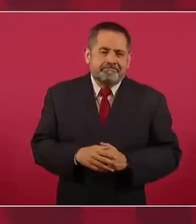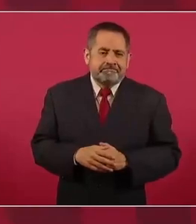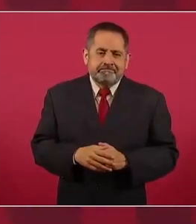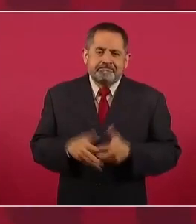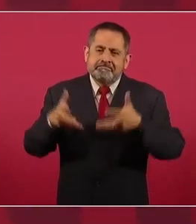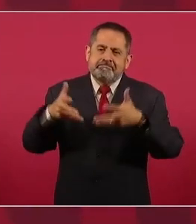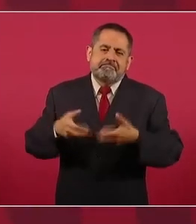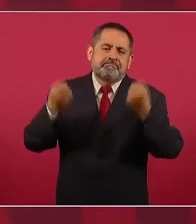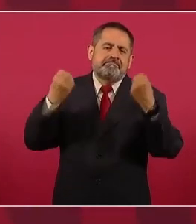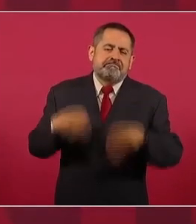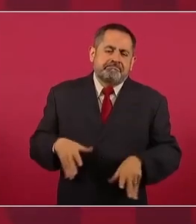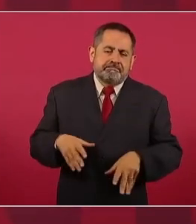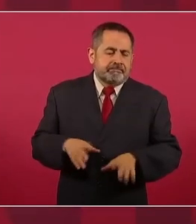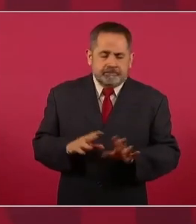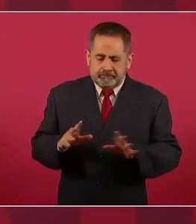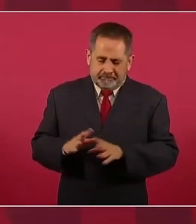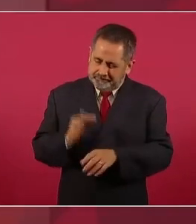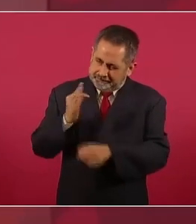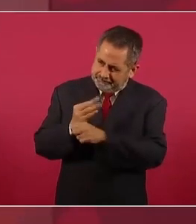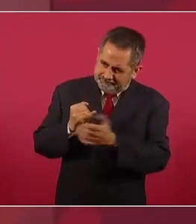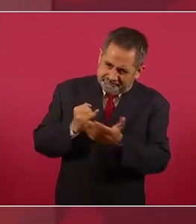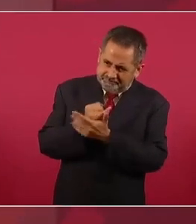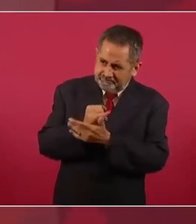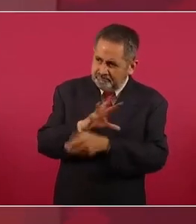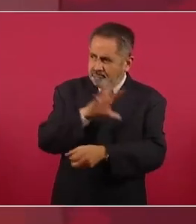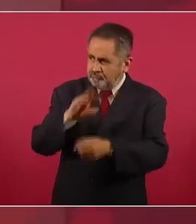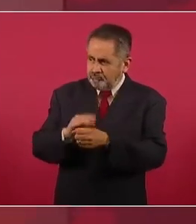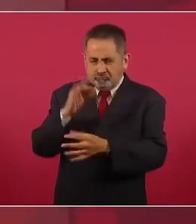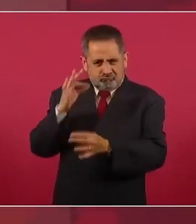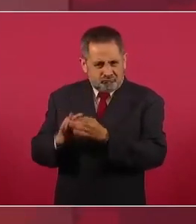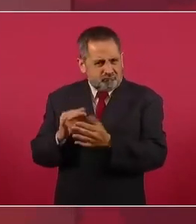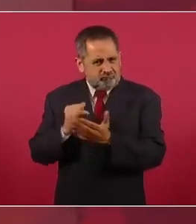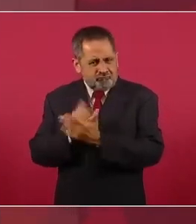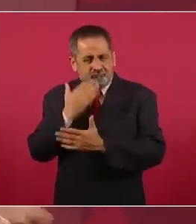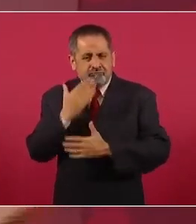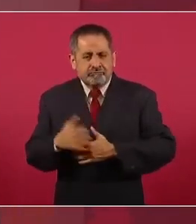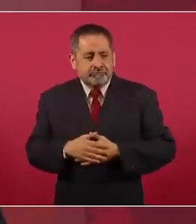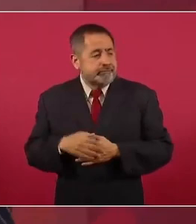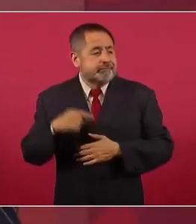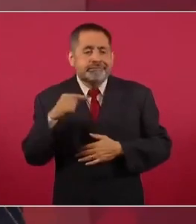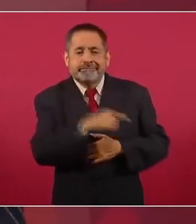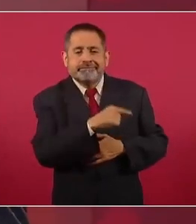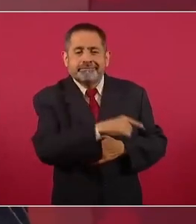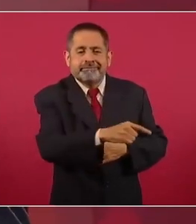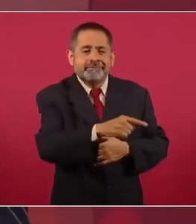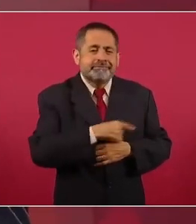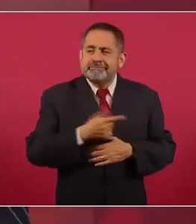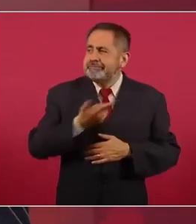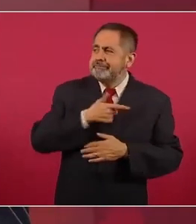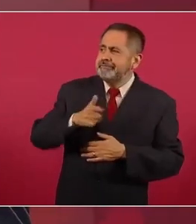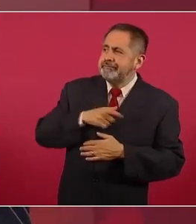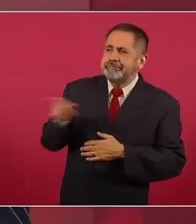se va a caer. Porque no les gusta